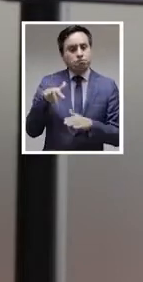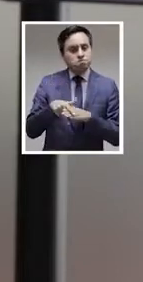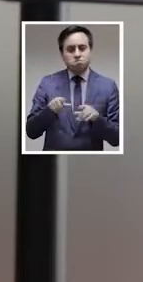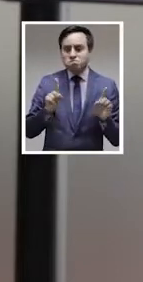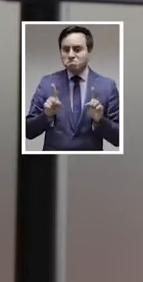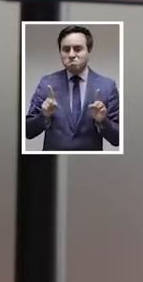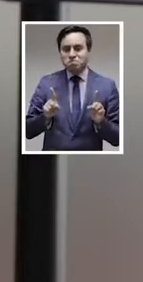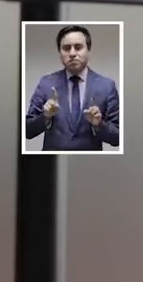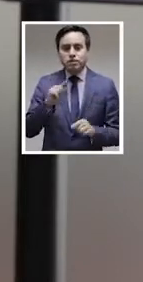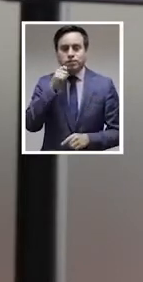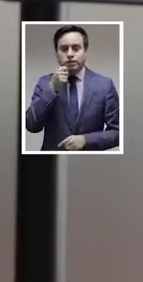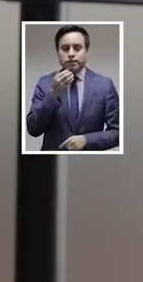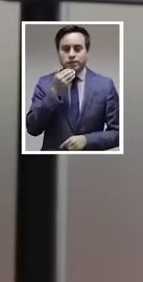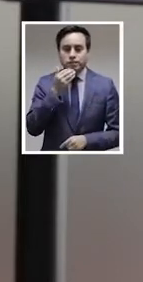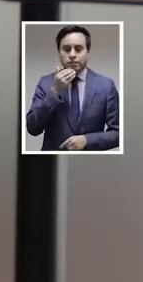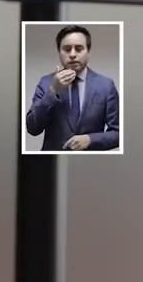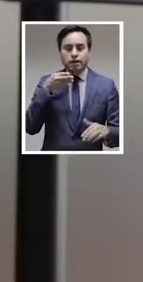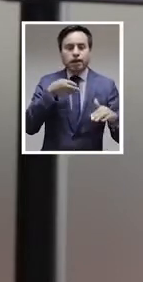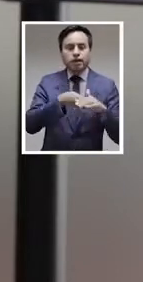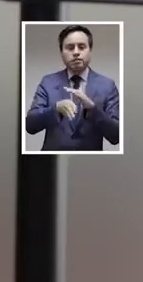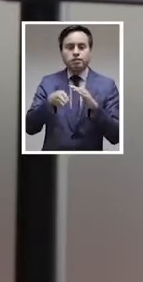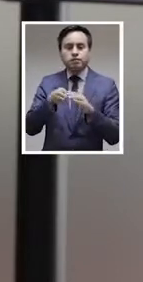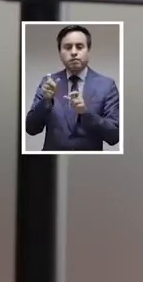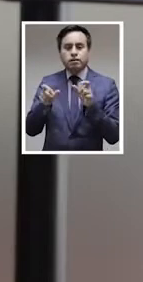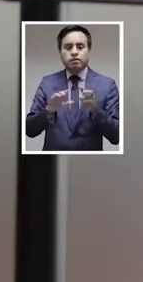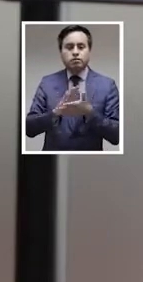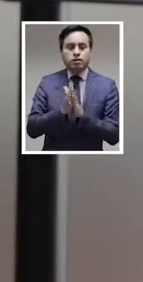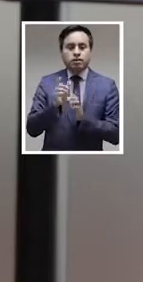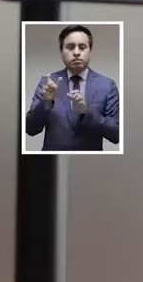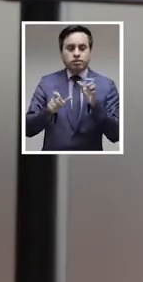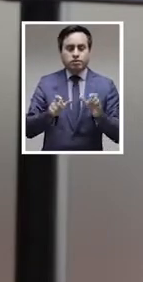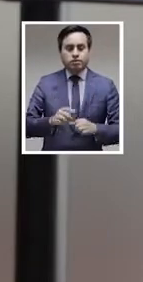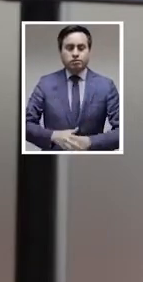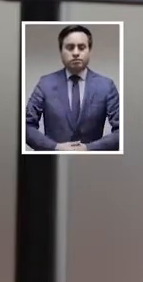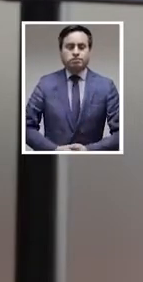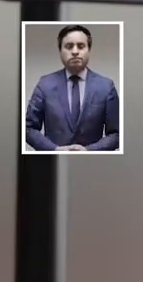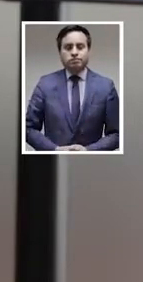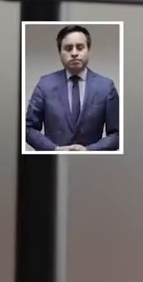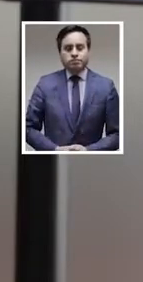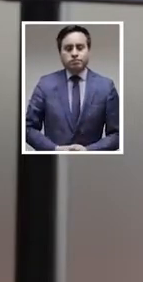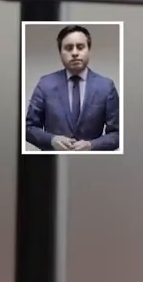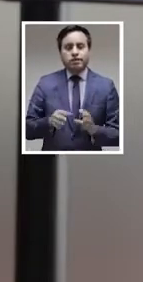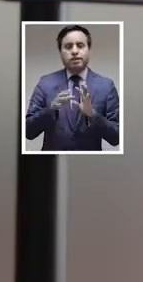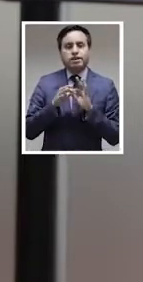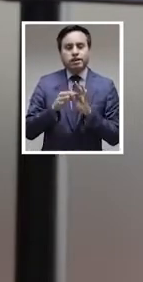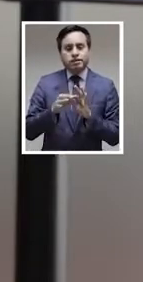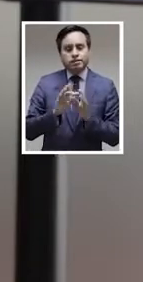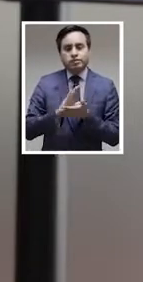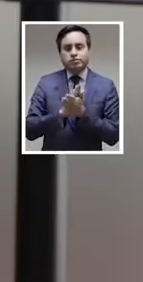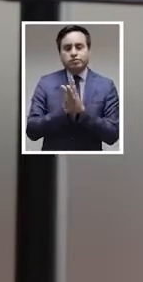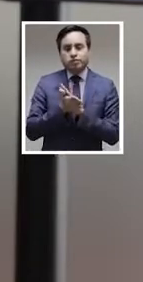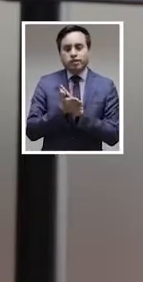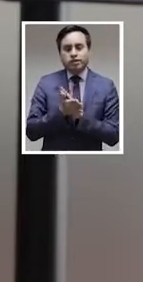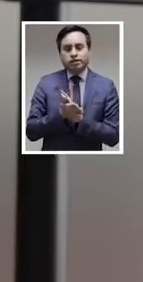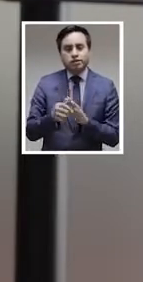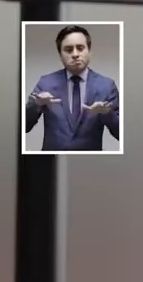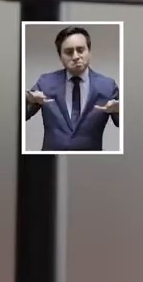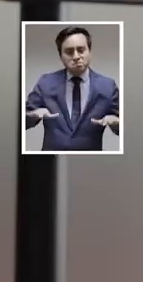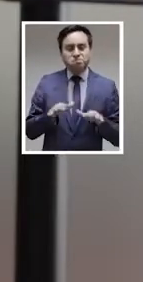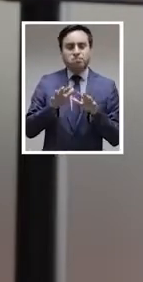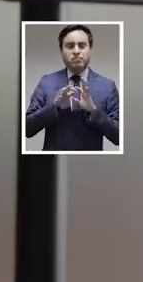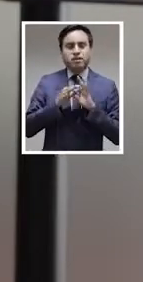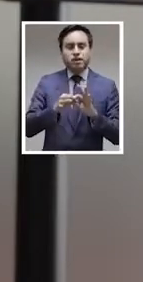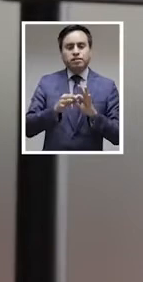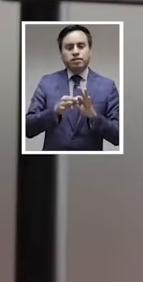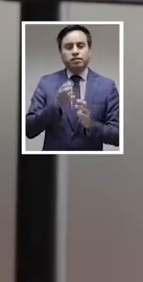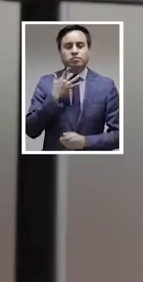detengan y que también estén accesibles a todas las personas. Así es que gracias por toda esta dedicación,